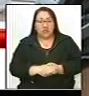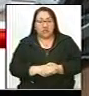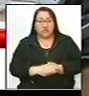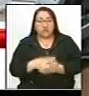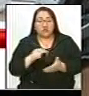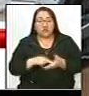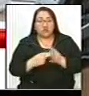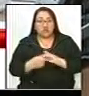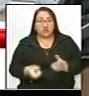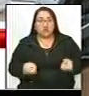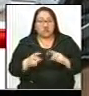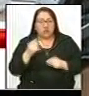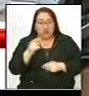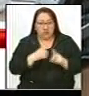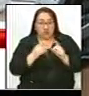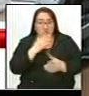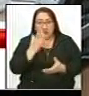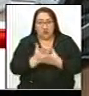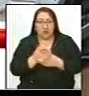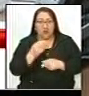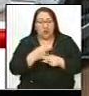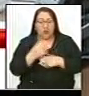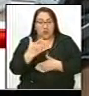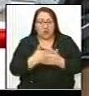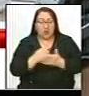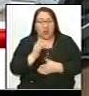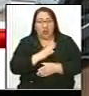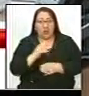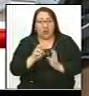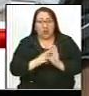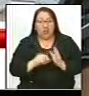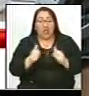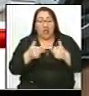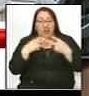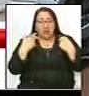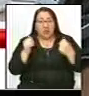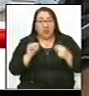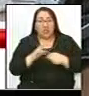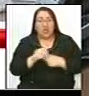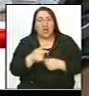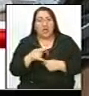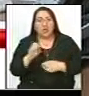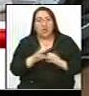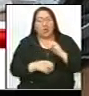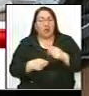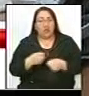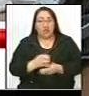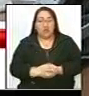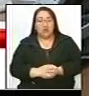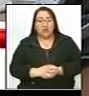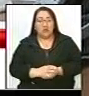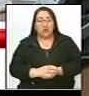básicamente cuando hay algún problema en la relación entre el gobierno regional de Amazonas y la agencia de cooperación.